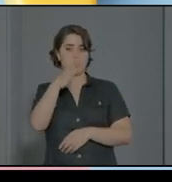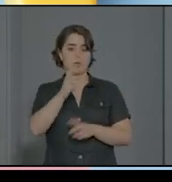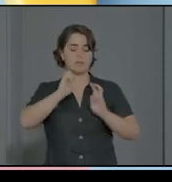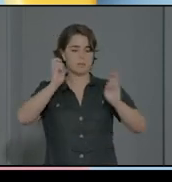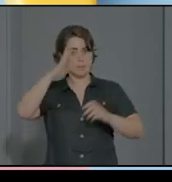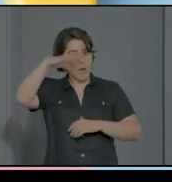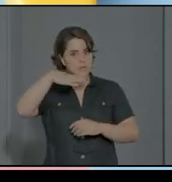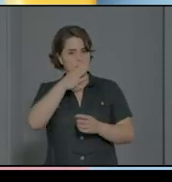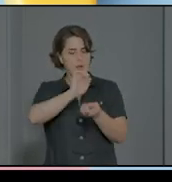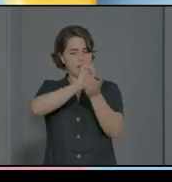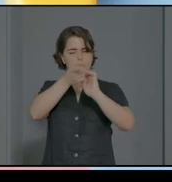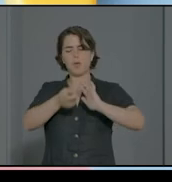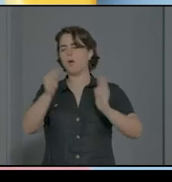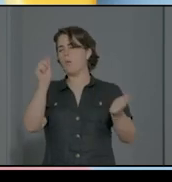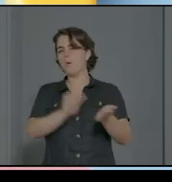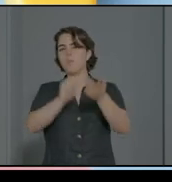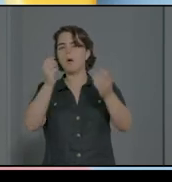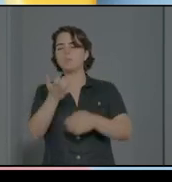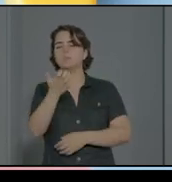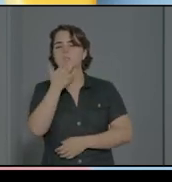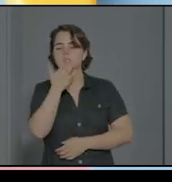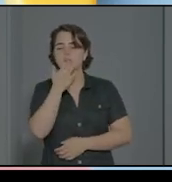con el crecimiento del niño.